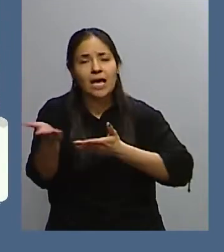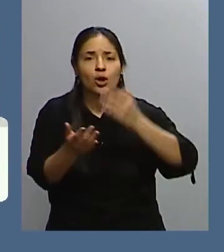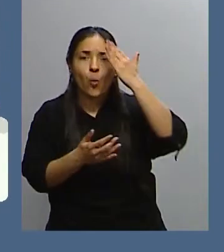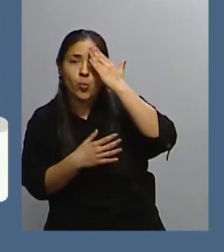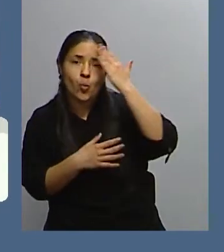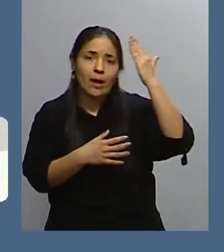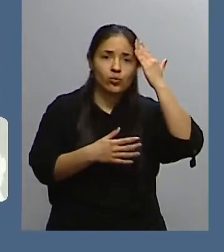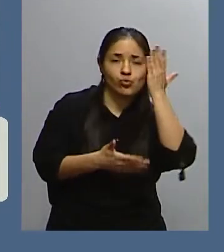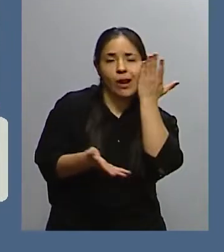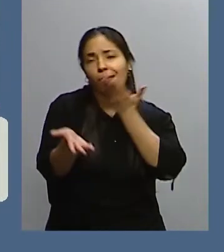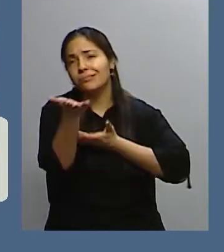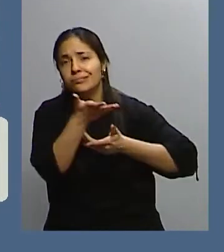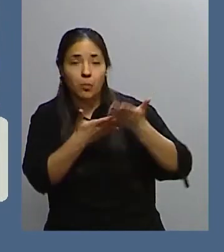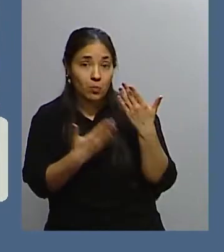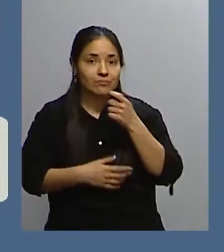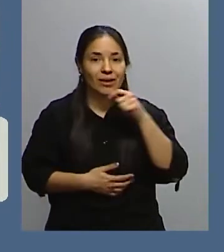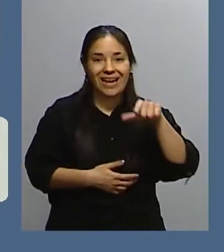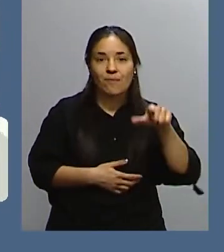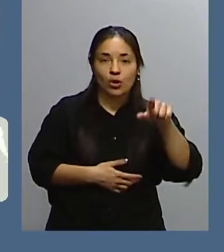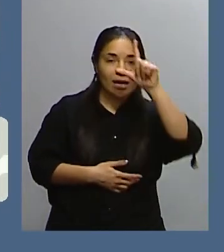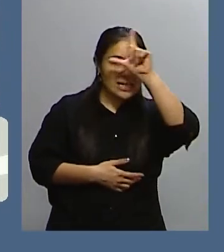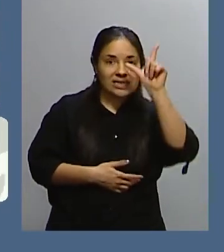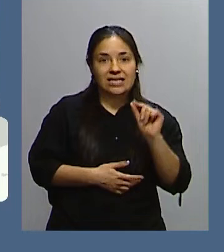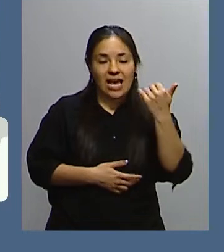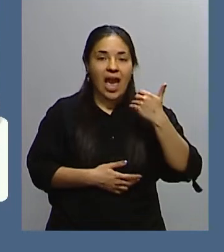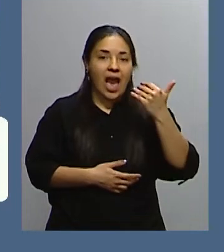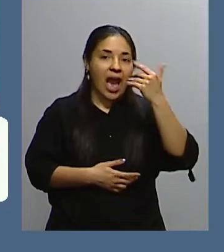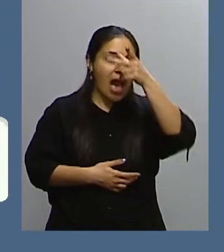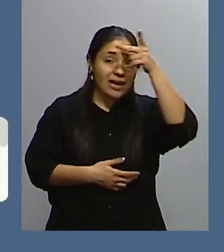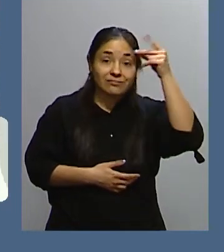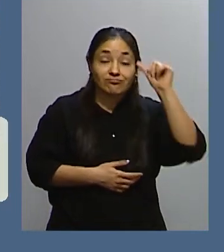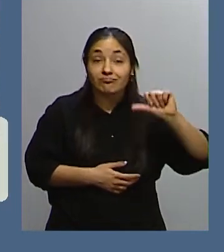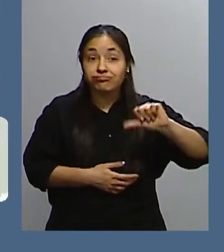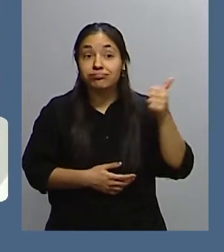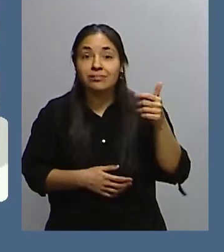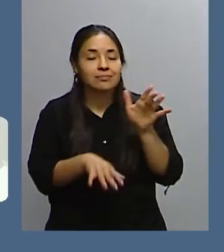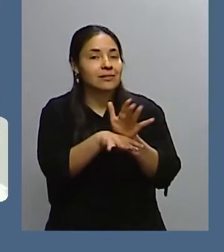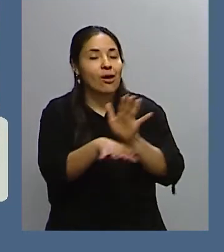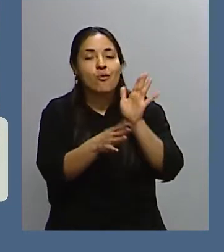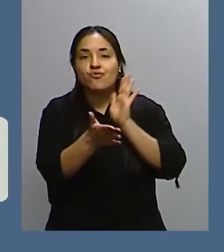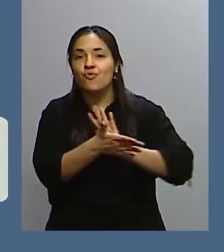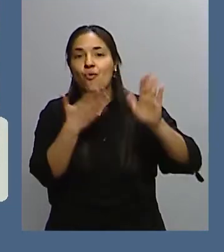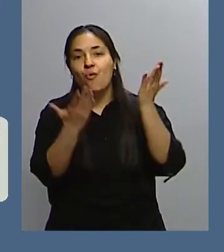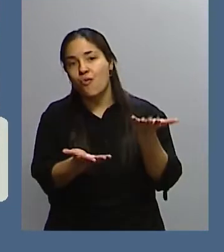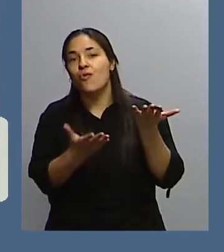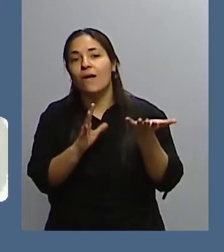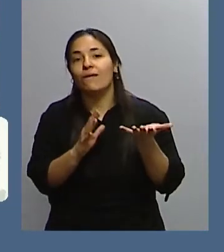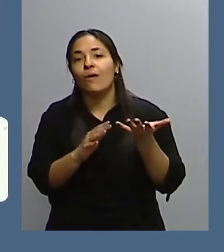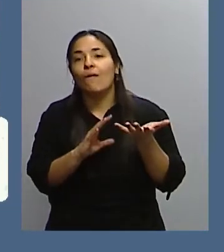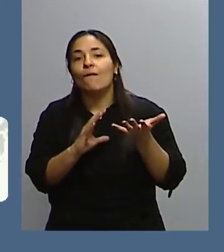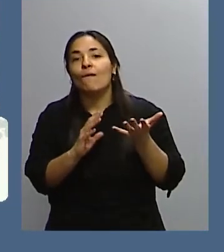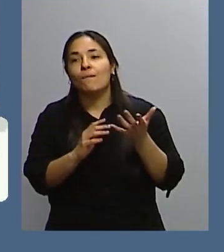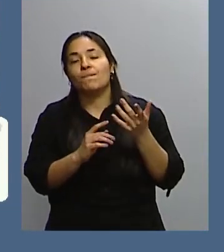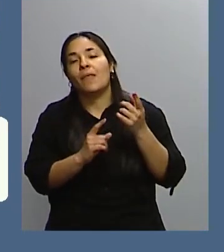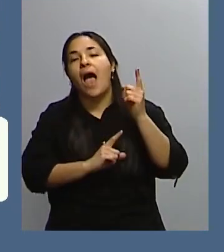Entonces, si Chile triunfa el tema constitucional, sería una nueva señal en ese sentido, y no en el otro sentido de aquellos